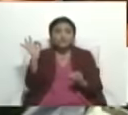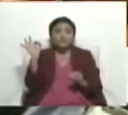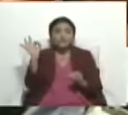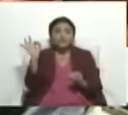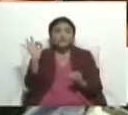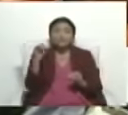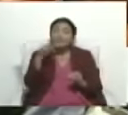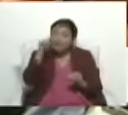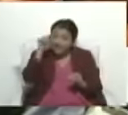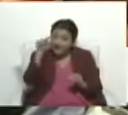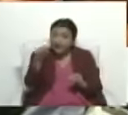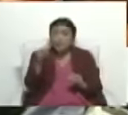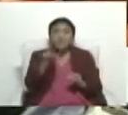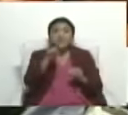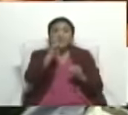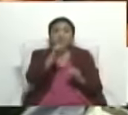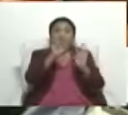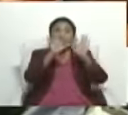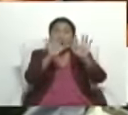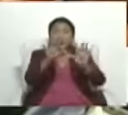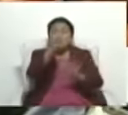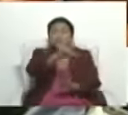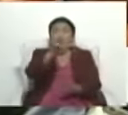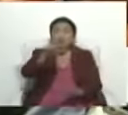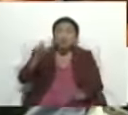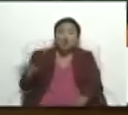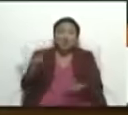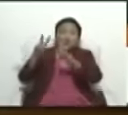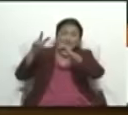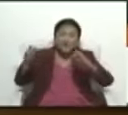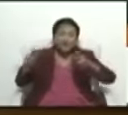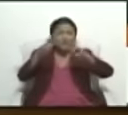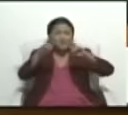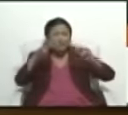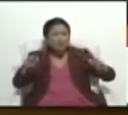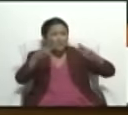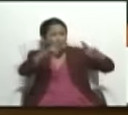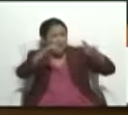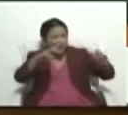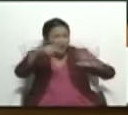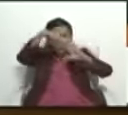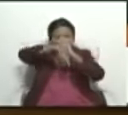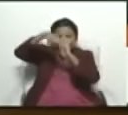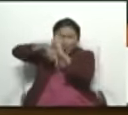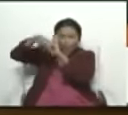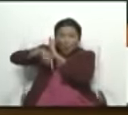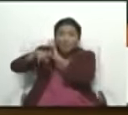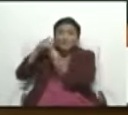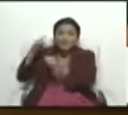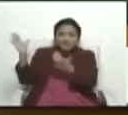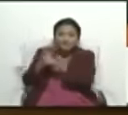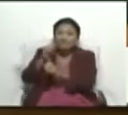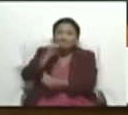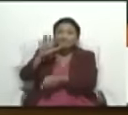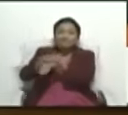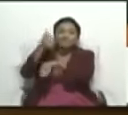ese despliegue de 110 funcionarios para cumplir a cabalidad con toda esta tarea.